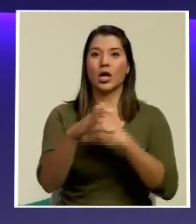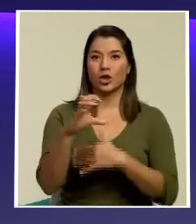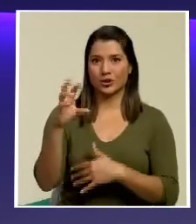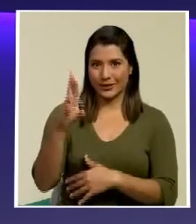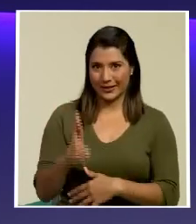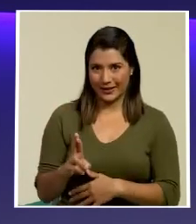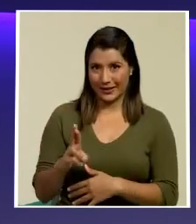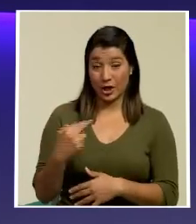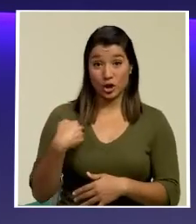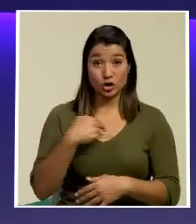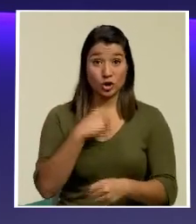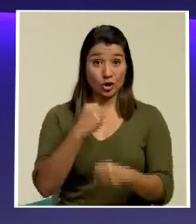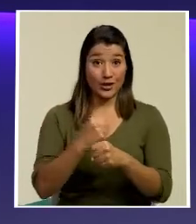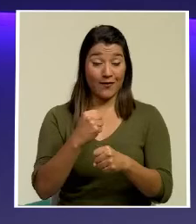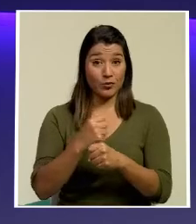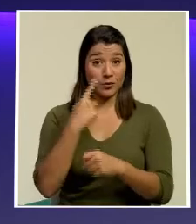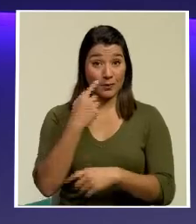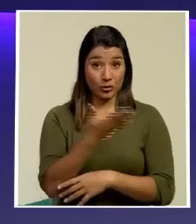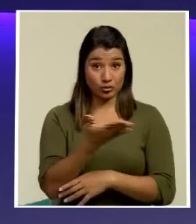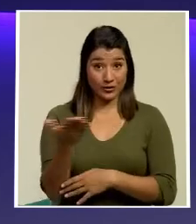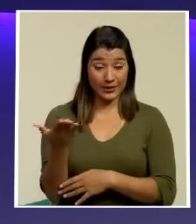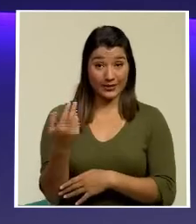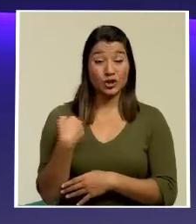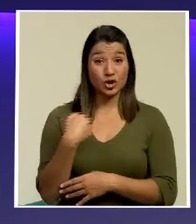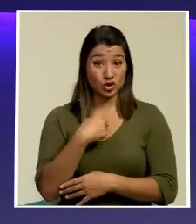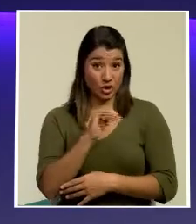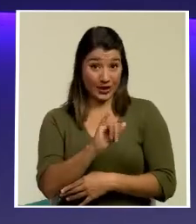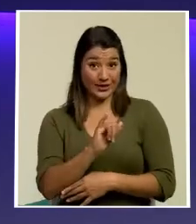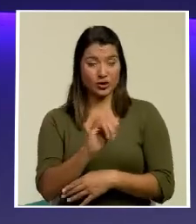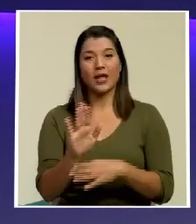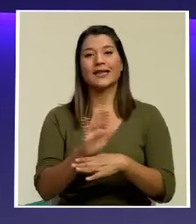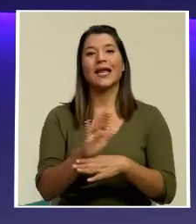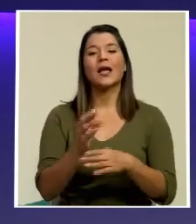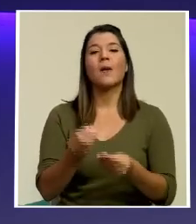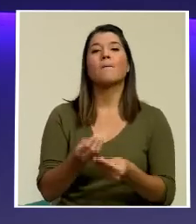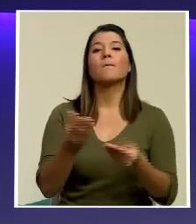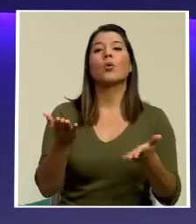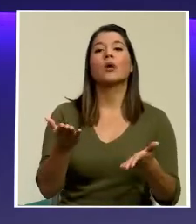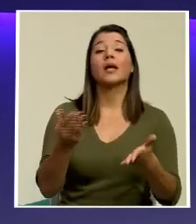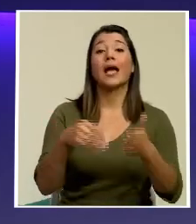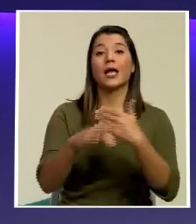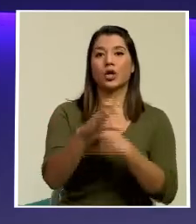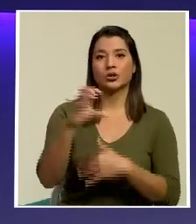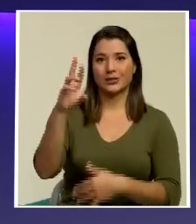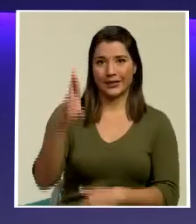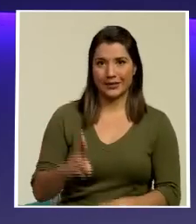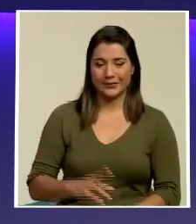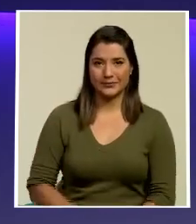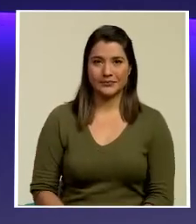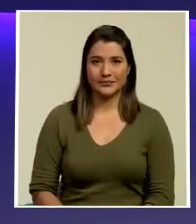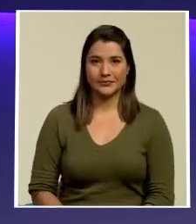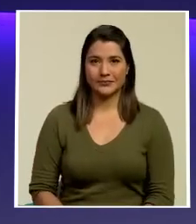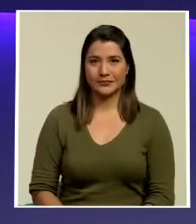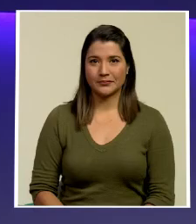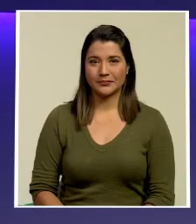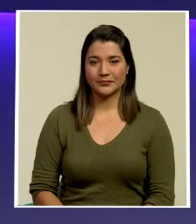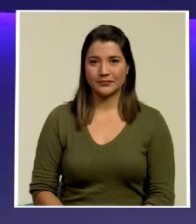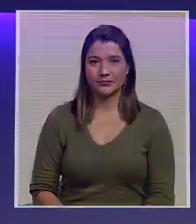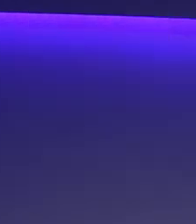Rica. Trabajamos para usted. Somos eso, la televisión pública de Costa Rica.